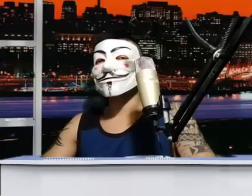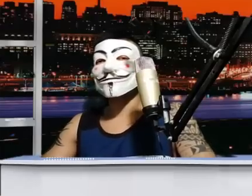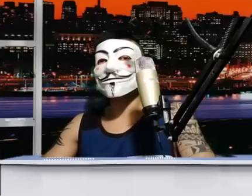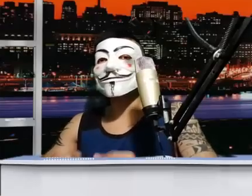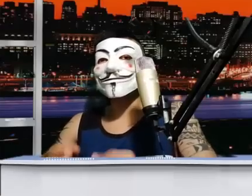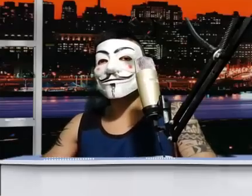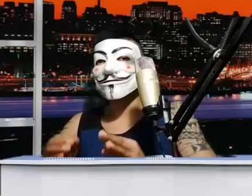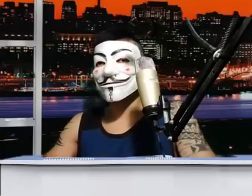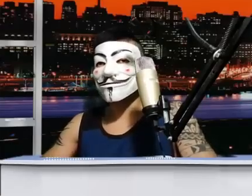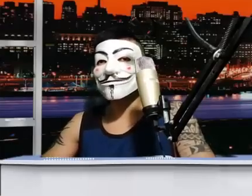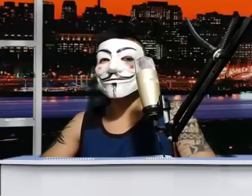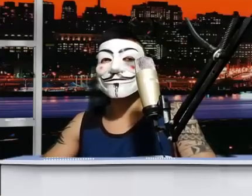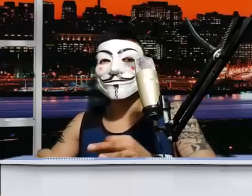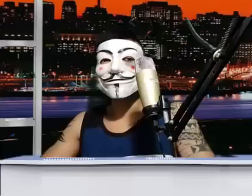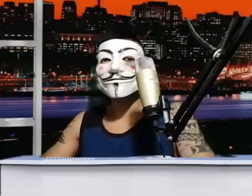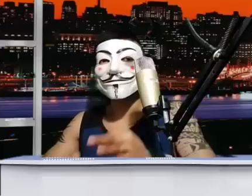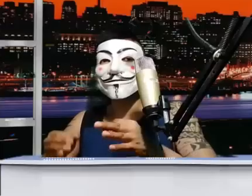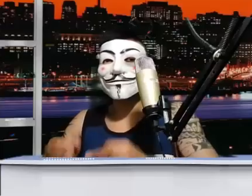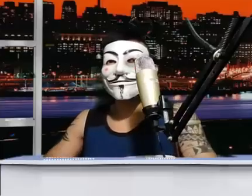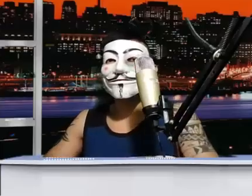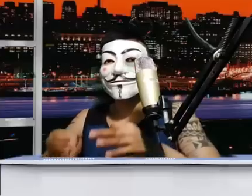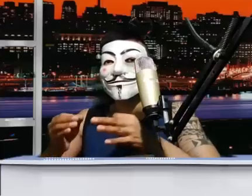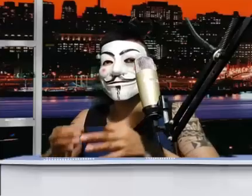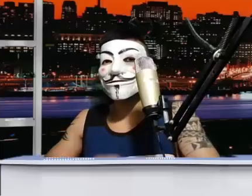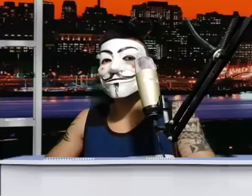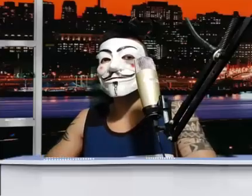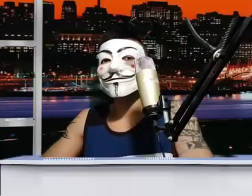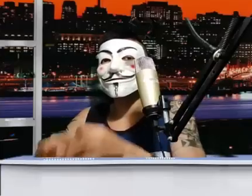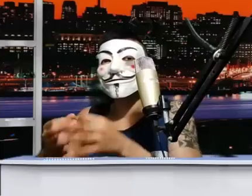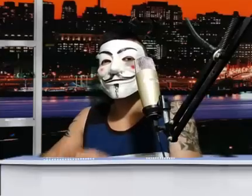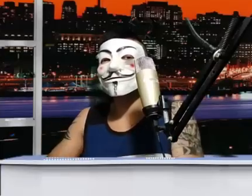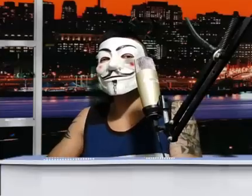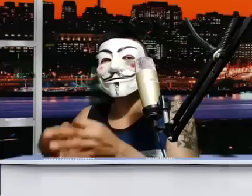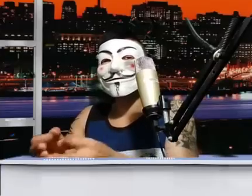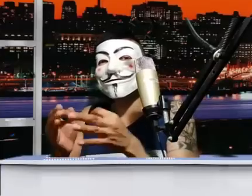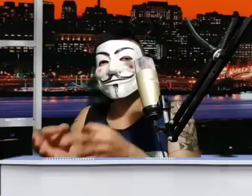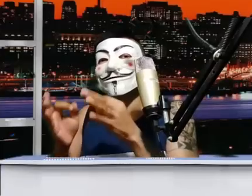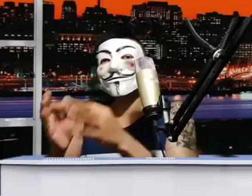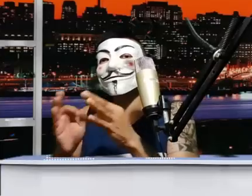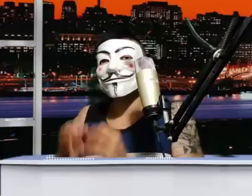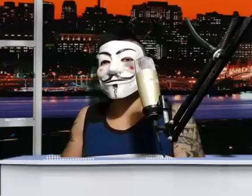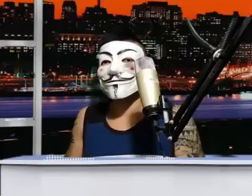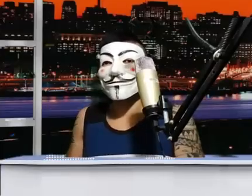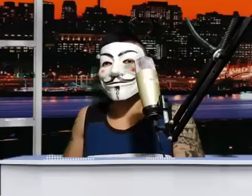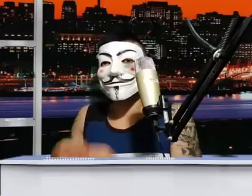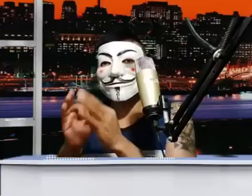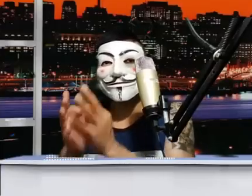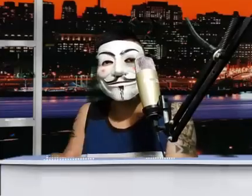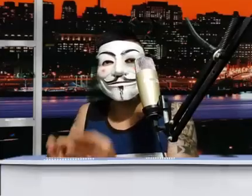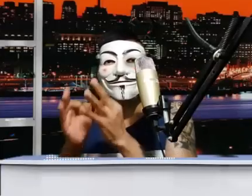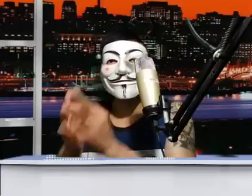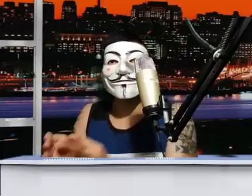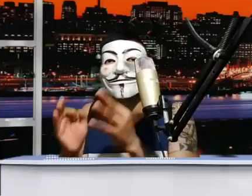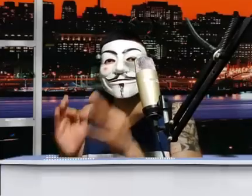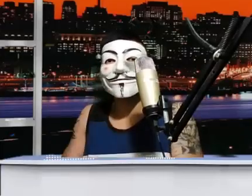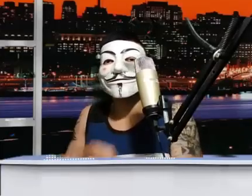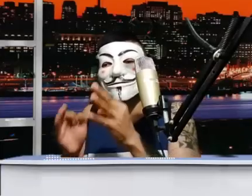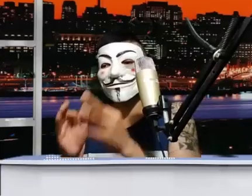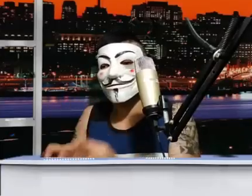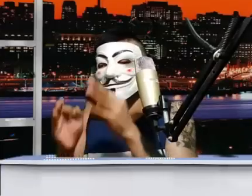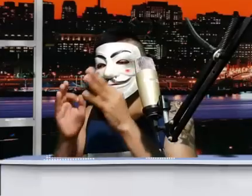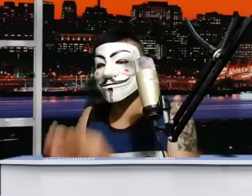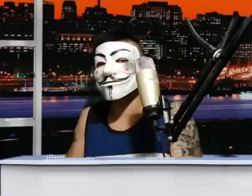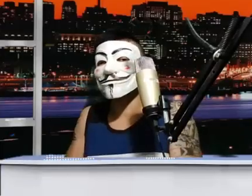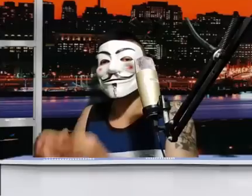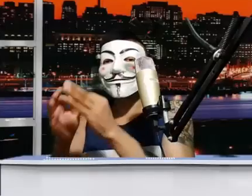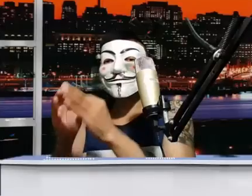sin vaselina y sin saliva a esa señora, y es que, como escuchamos anteriormente y también en anteriores videos, para esa señora Beto Romero